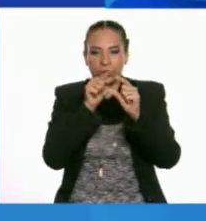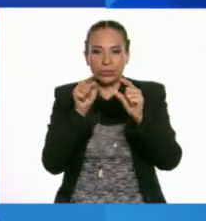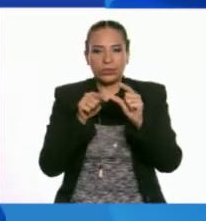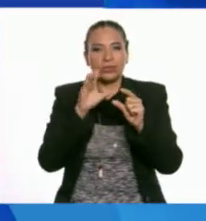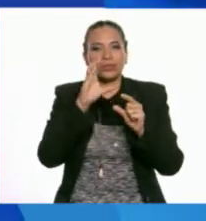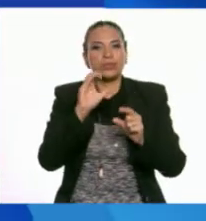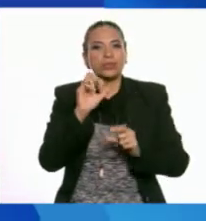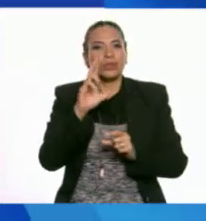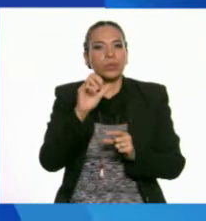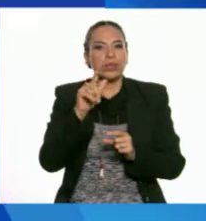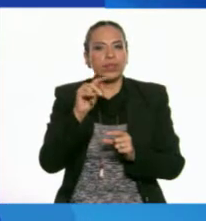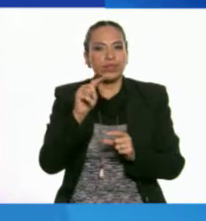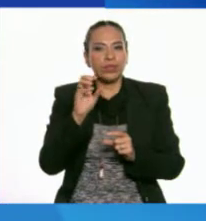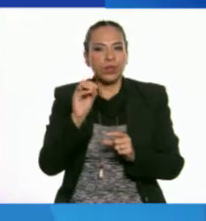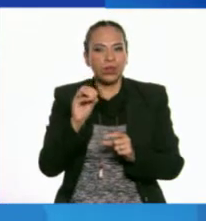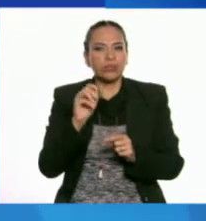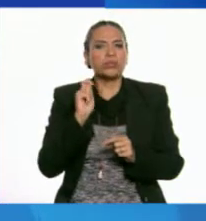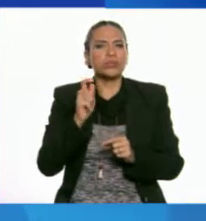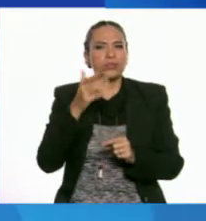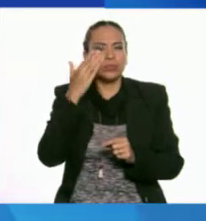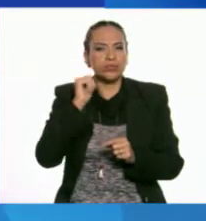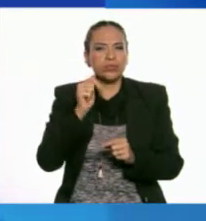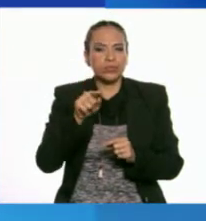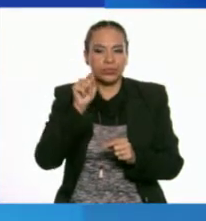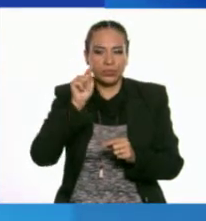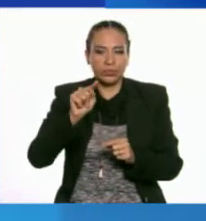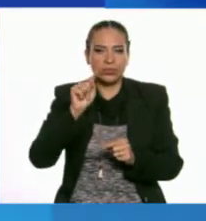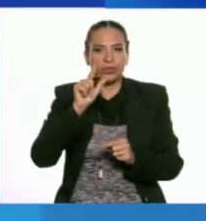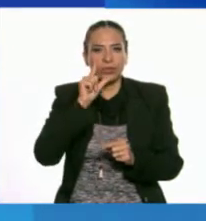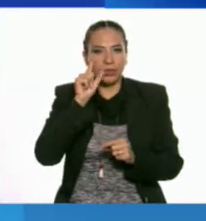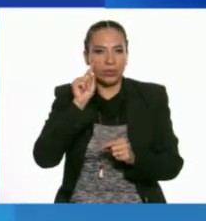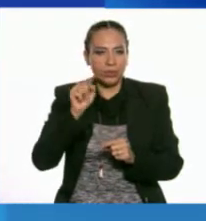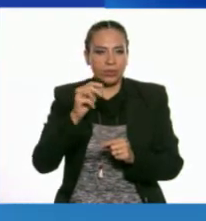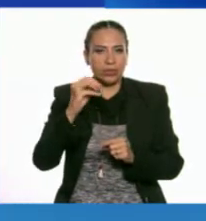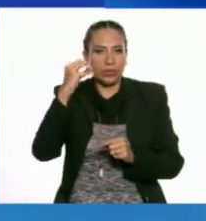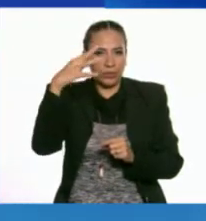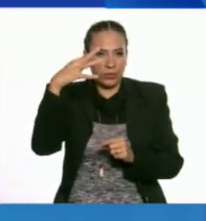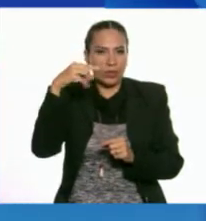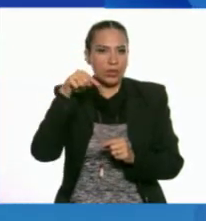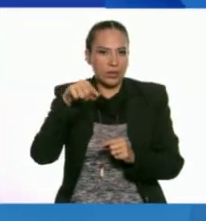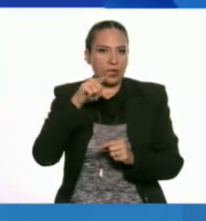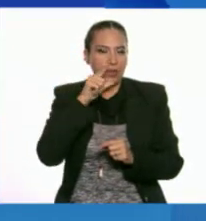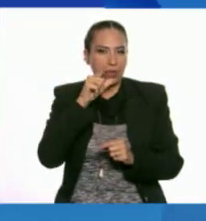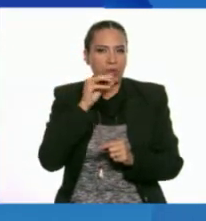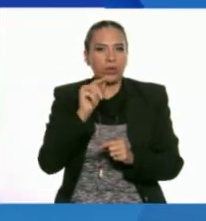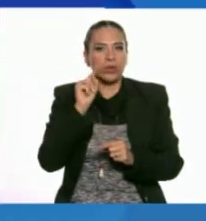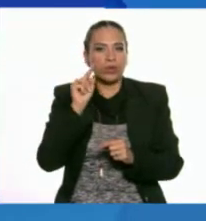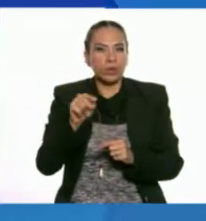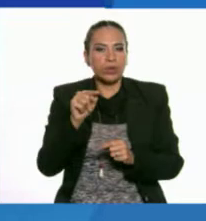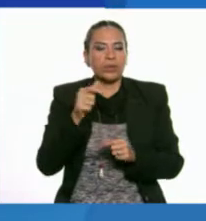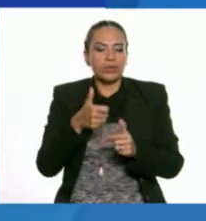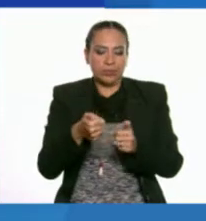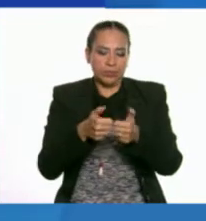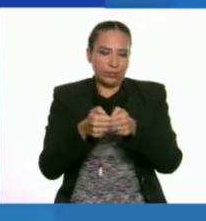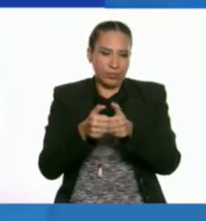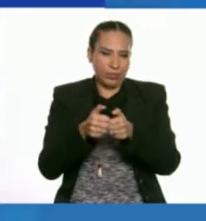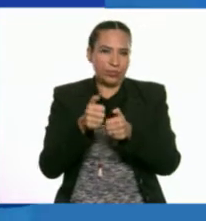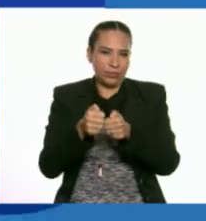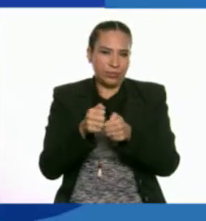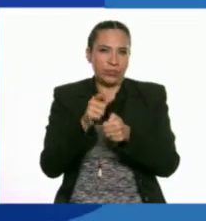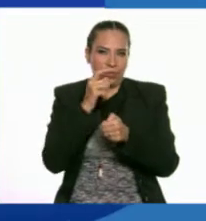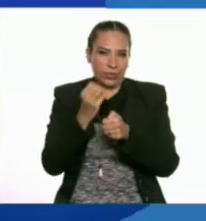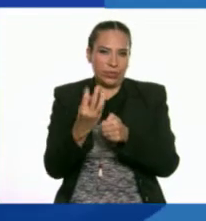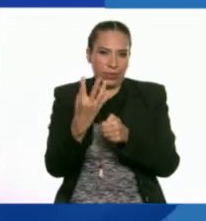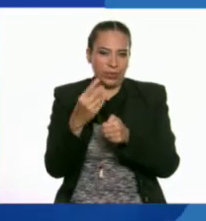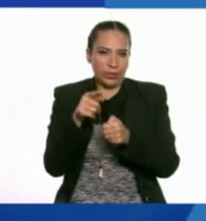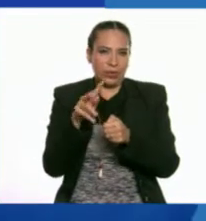circuito es como lo que sabemos que si presionas el apagador, prende el foco. Ajá. O presionas el control, prende la tele. Sí.